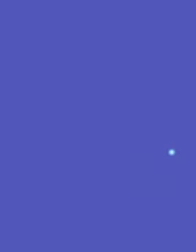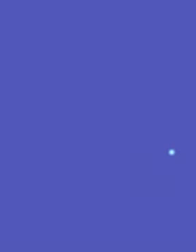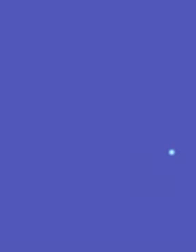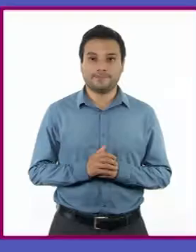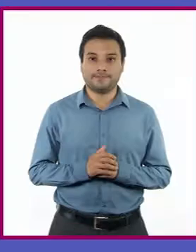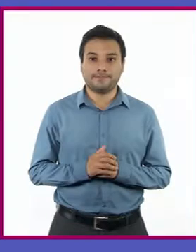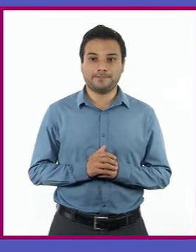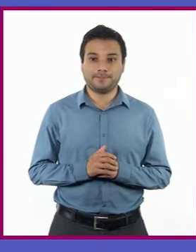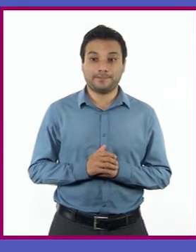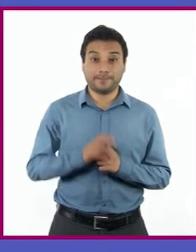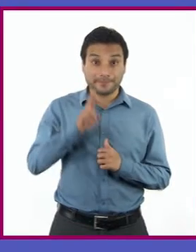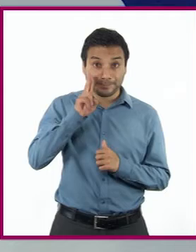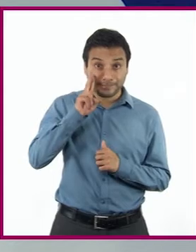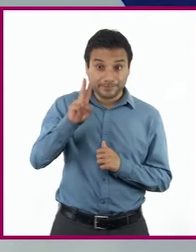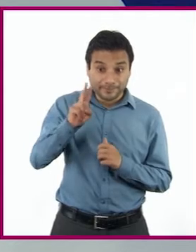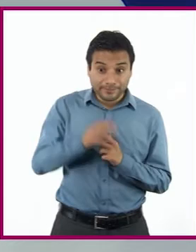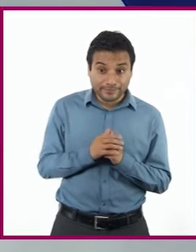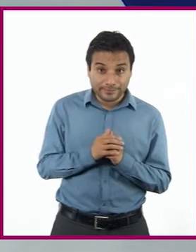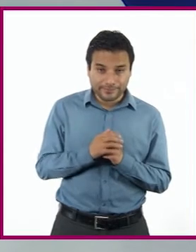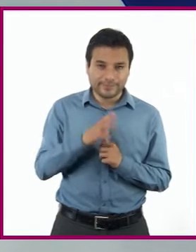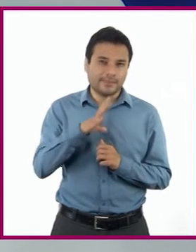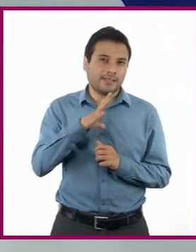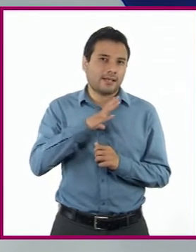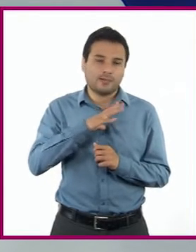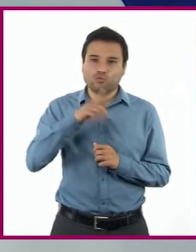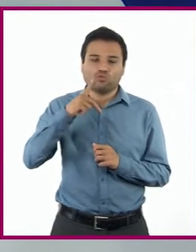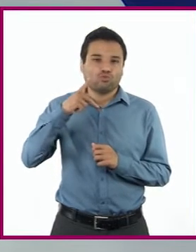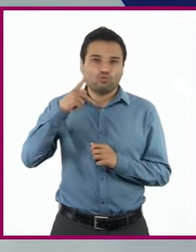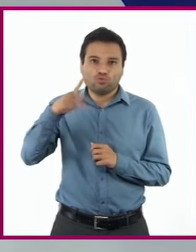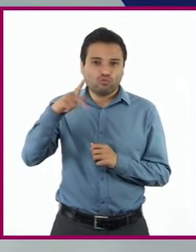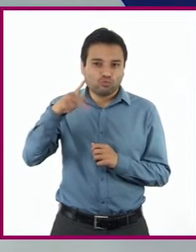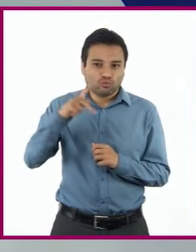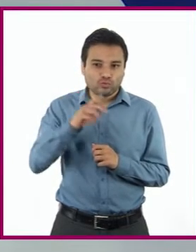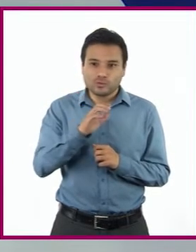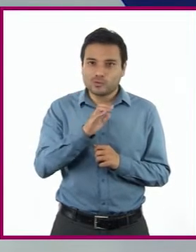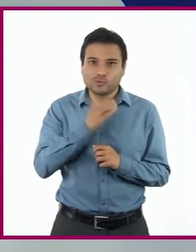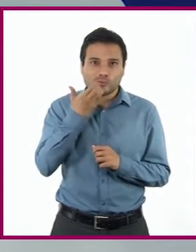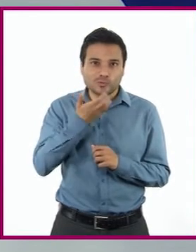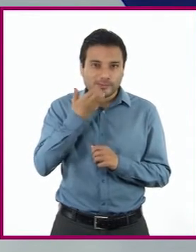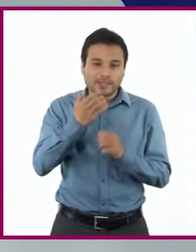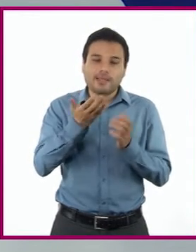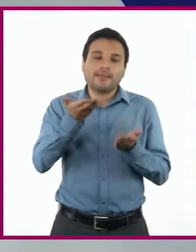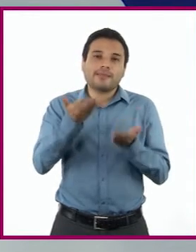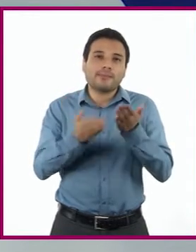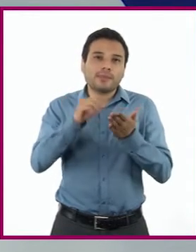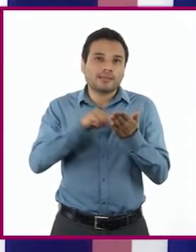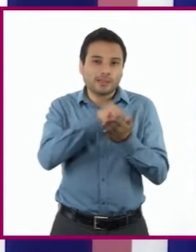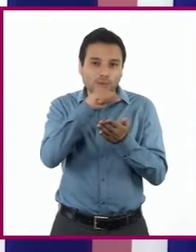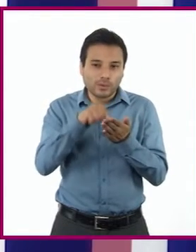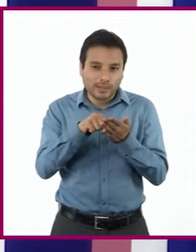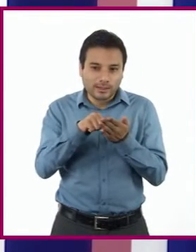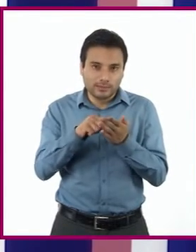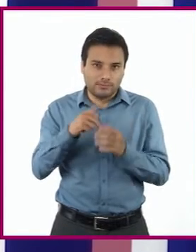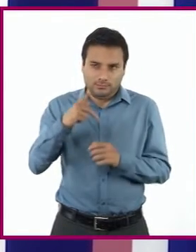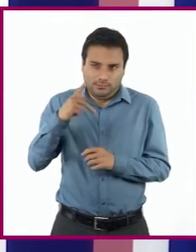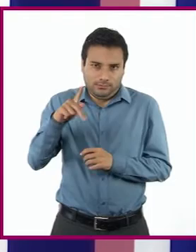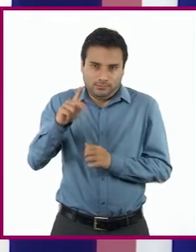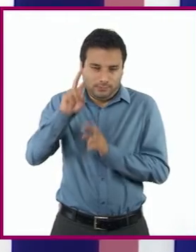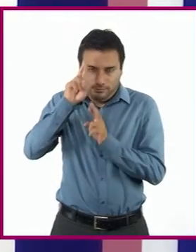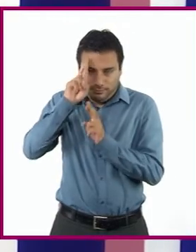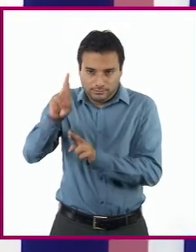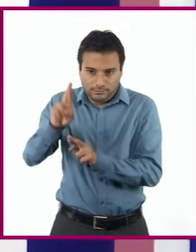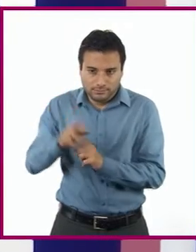Como nos hemos percatado, existen muchas costumbres y eso dependerá de la región. Todas ellas muy respetables,